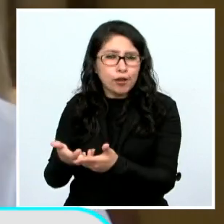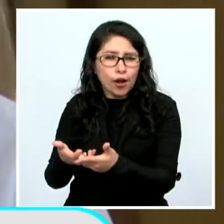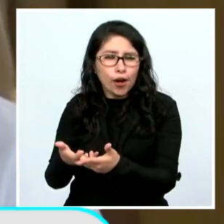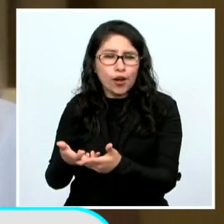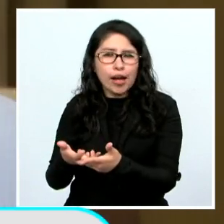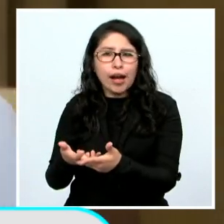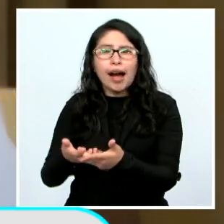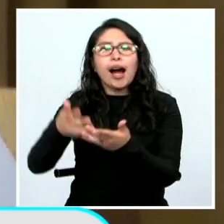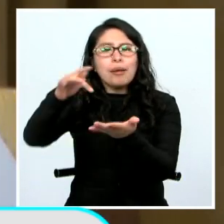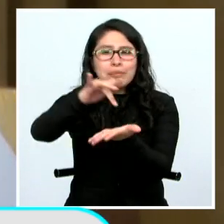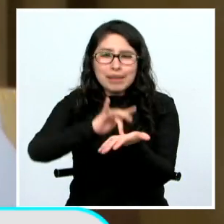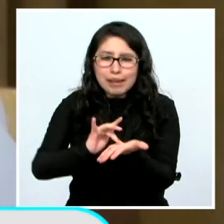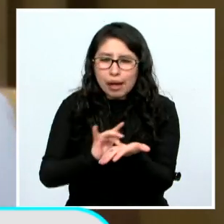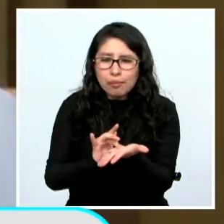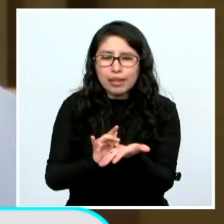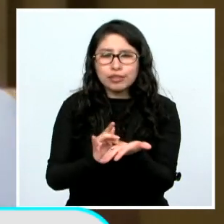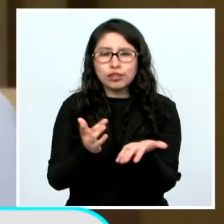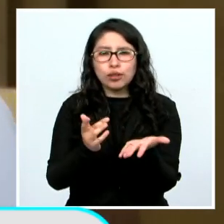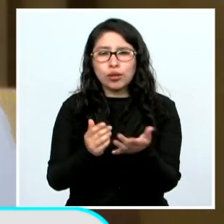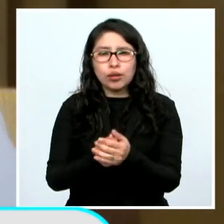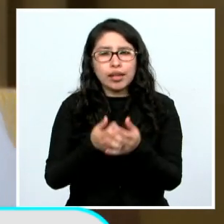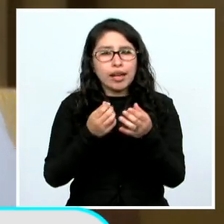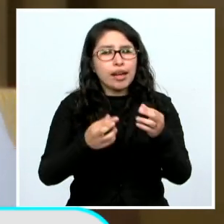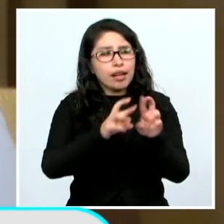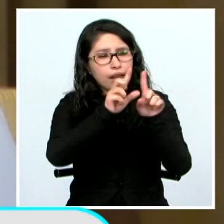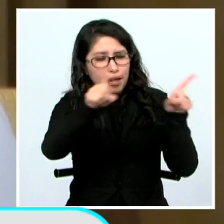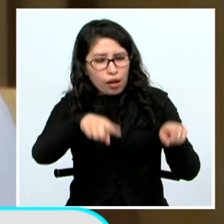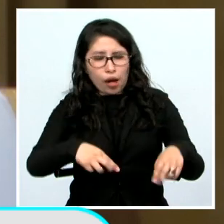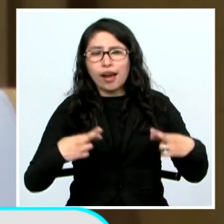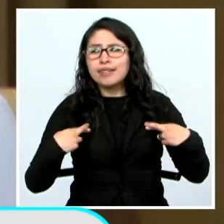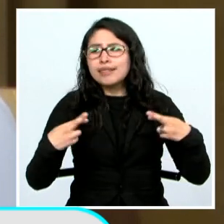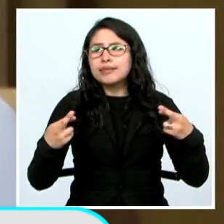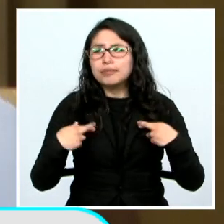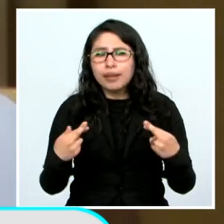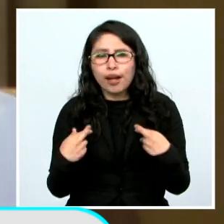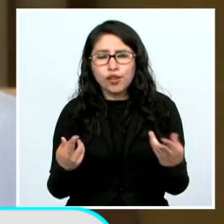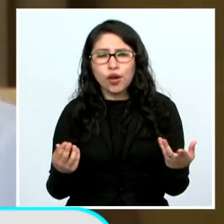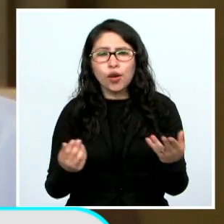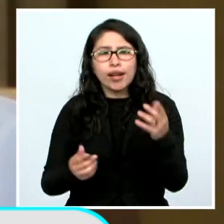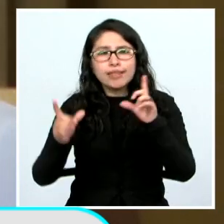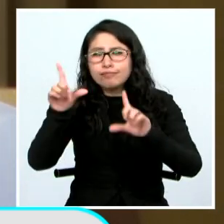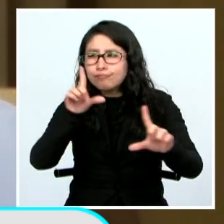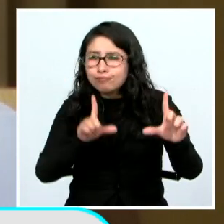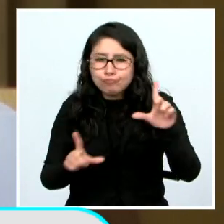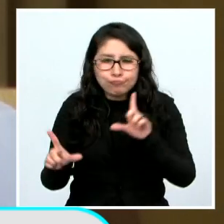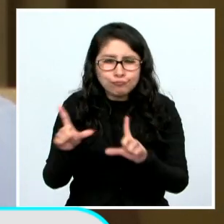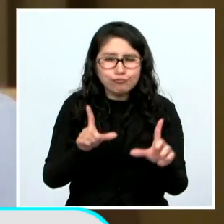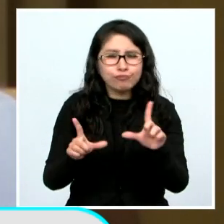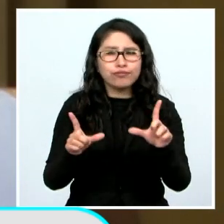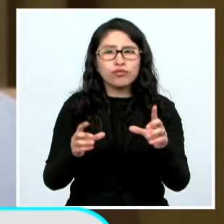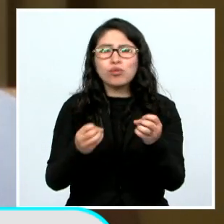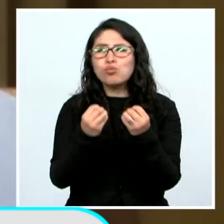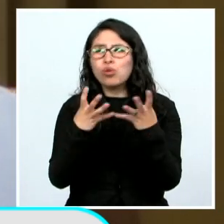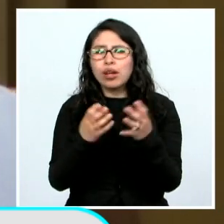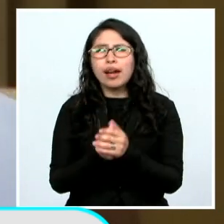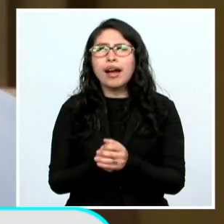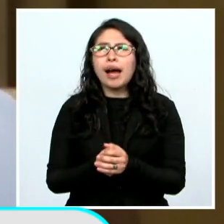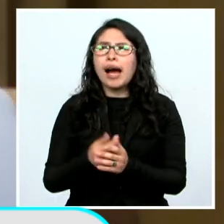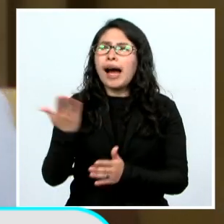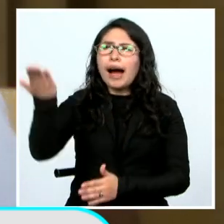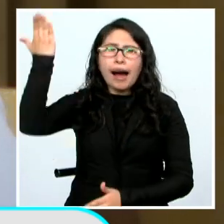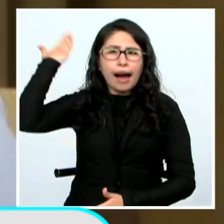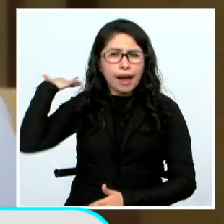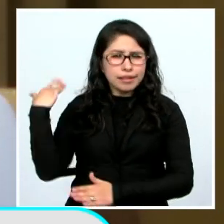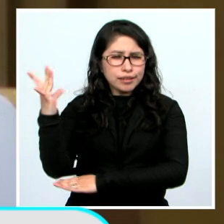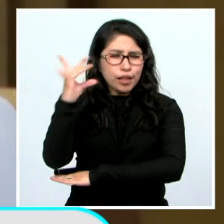con remedios a los hospitales, respiradores, laboratorios, Juan Carlos, teníamos solamente 3